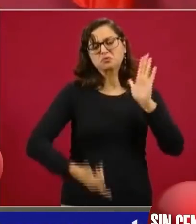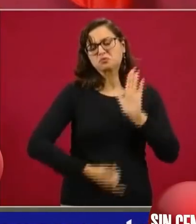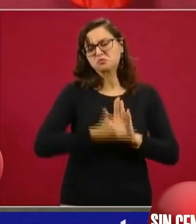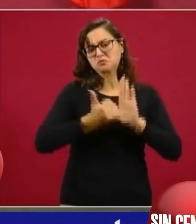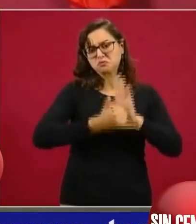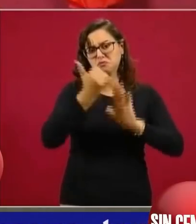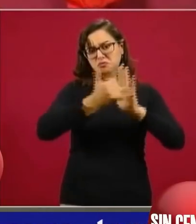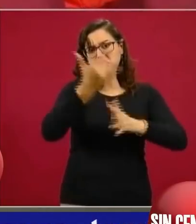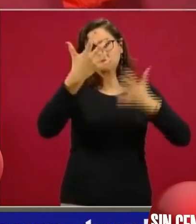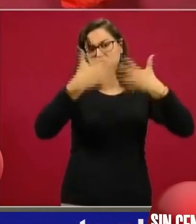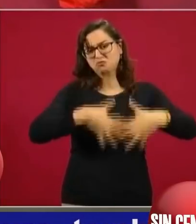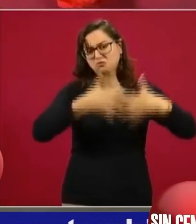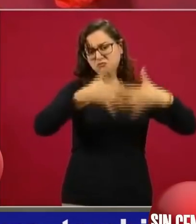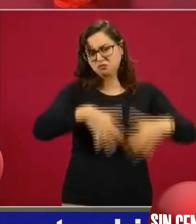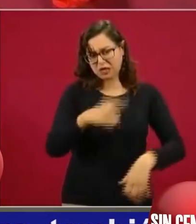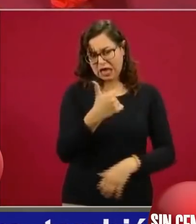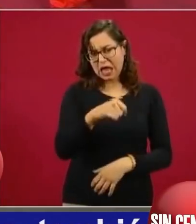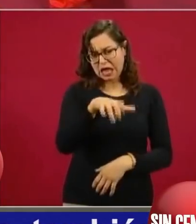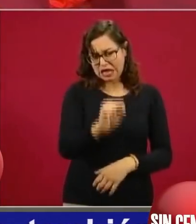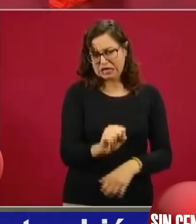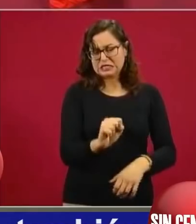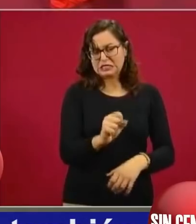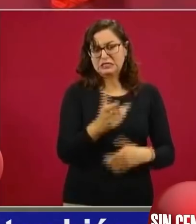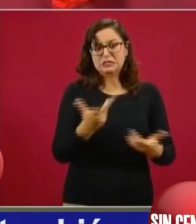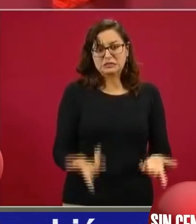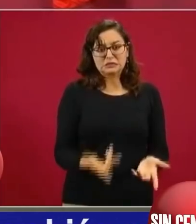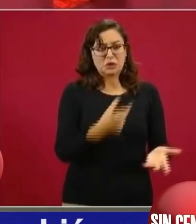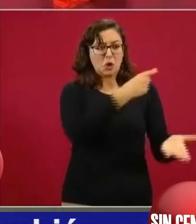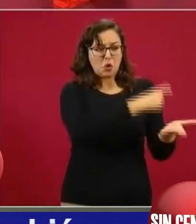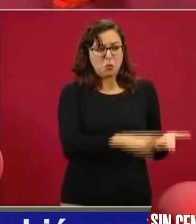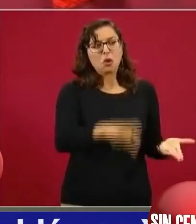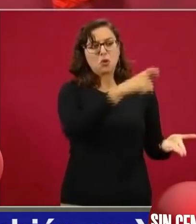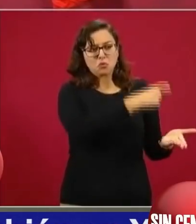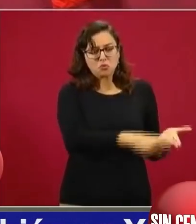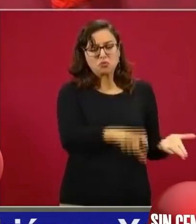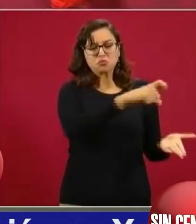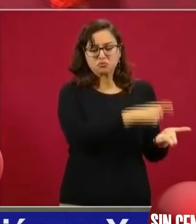termoeléctricas y que para eso se requería adquirir gas.